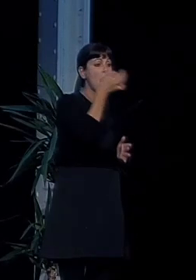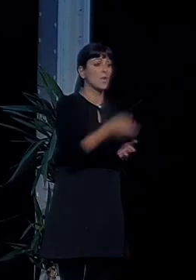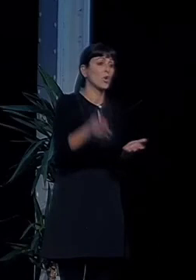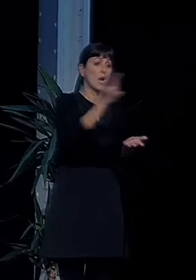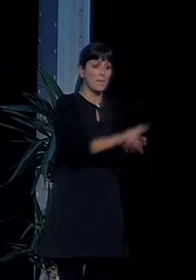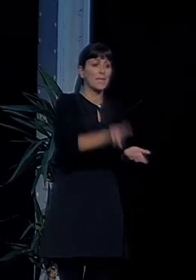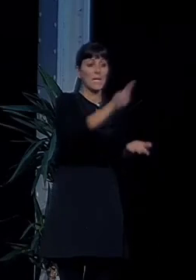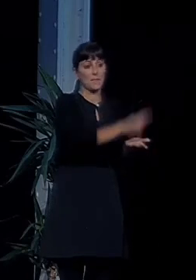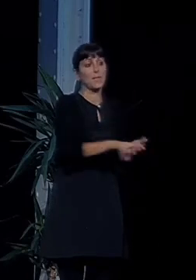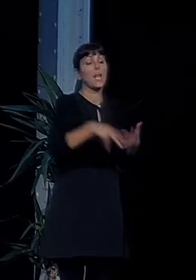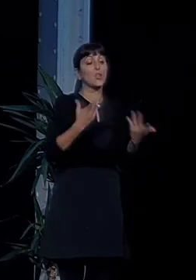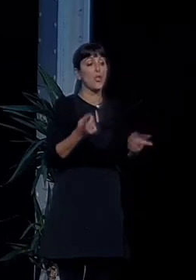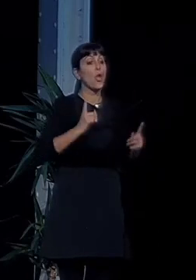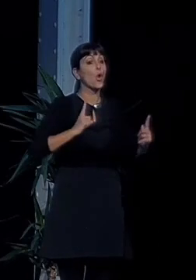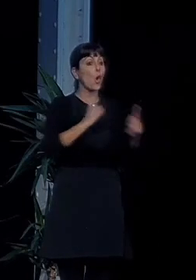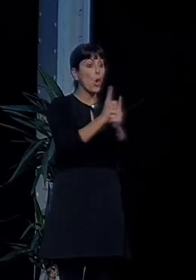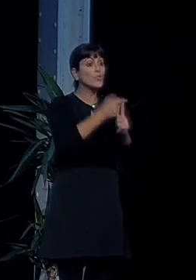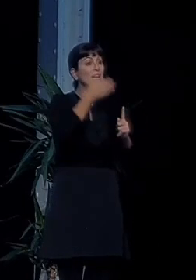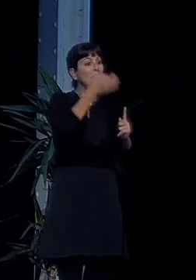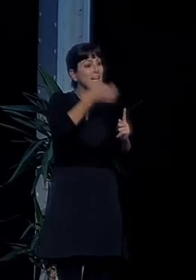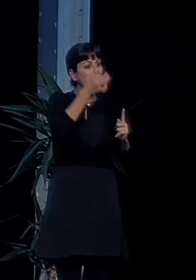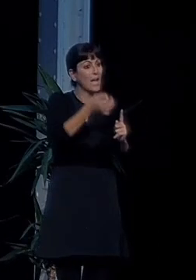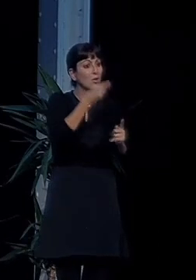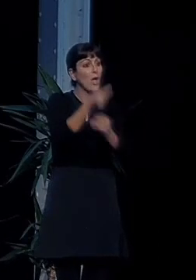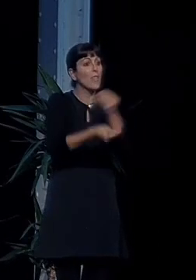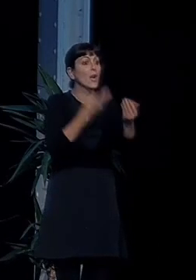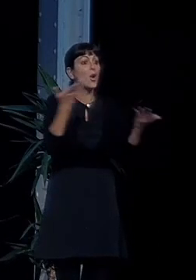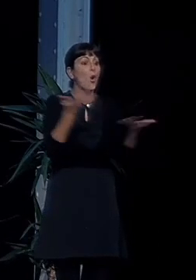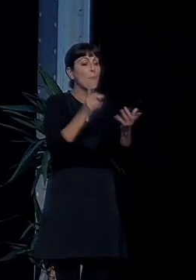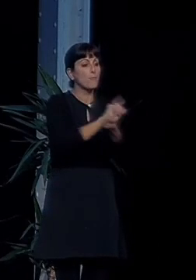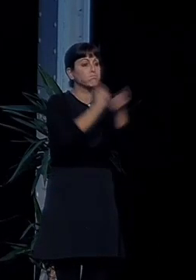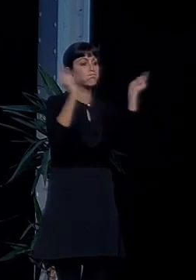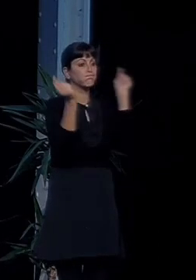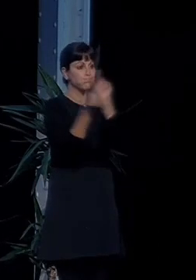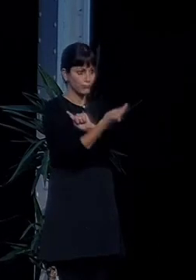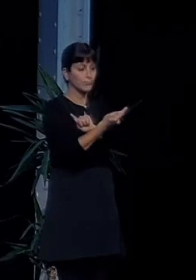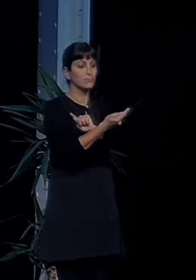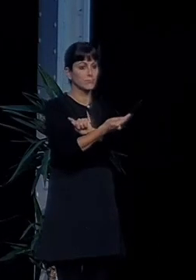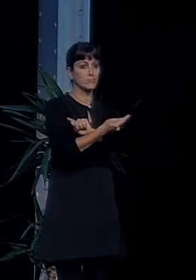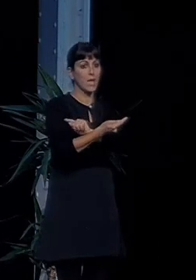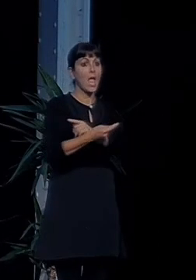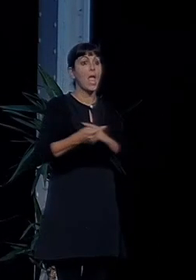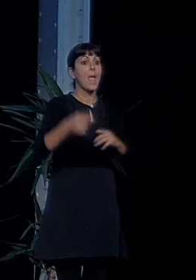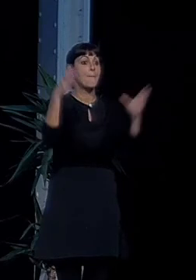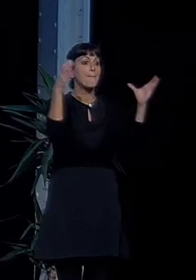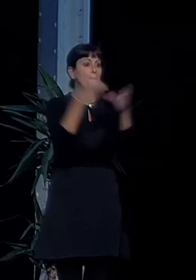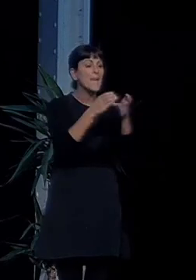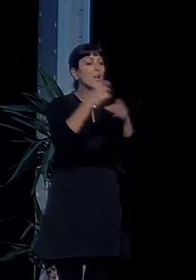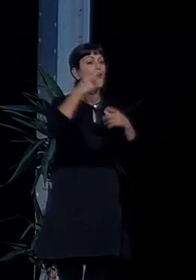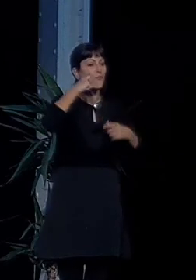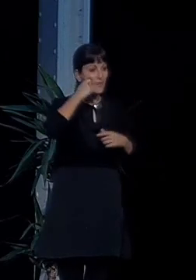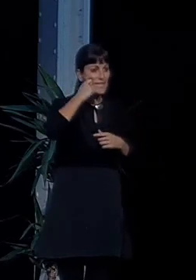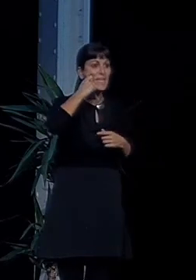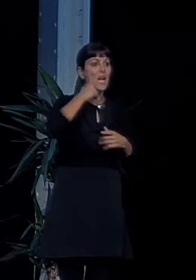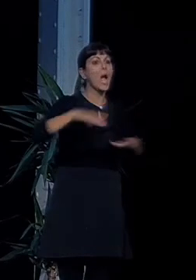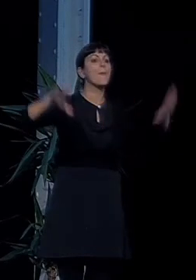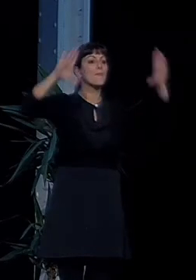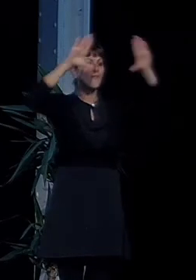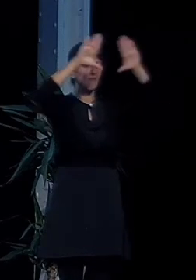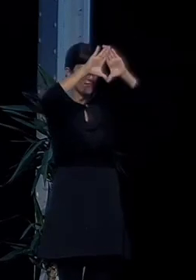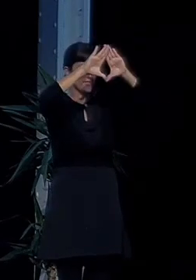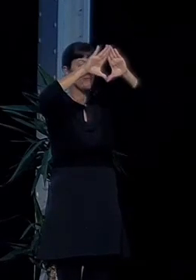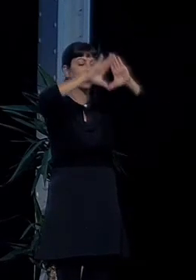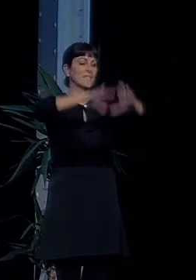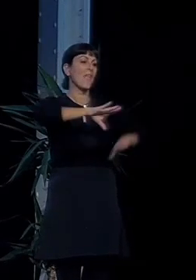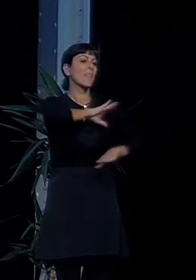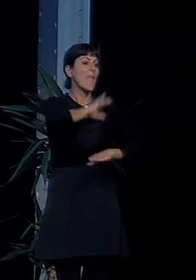efectiva de producir un contrarrelato y de producir un relato es a la microfísica sexista del poder se le combate con microfísica feminista del poder, ¿no?